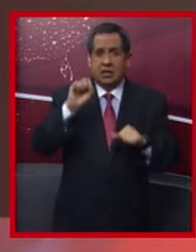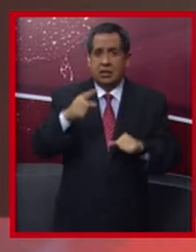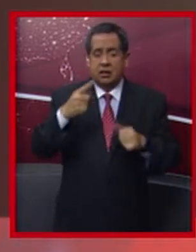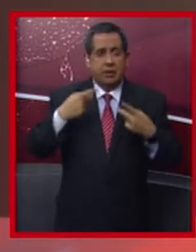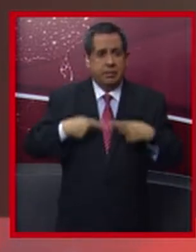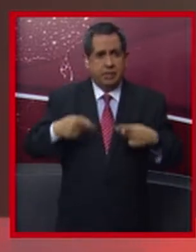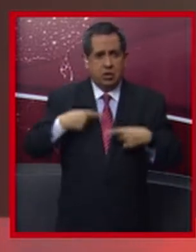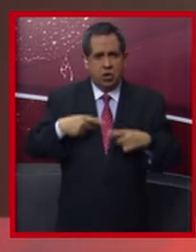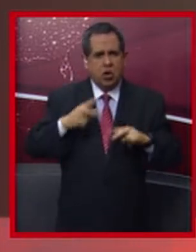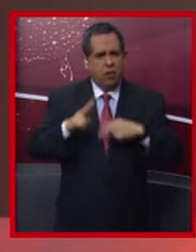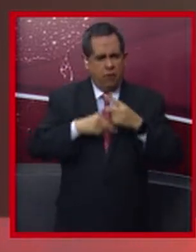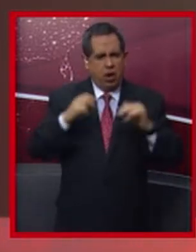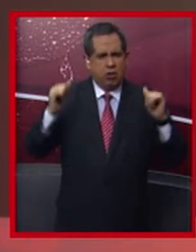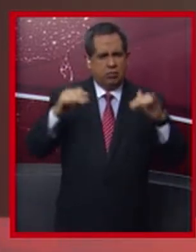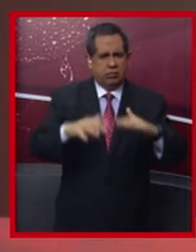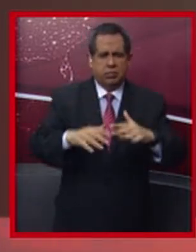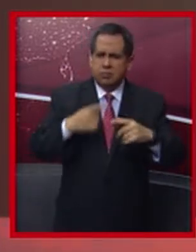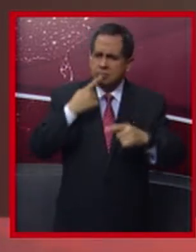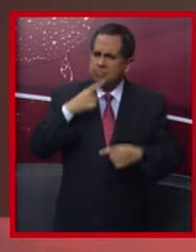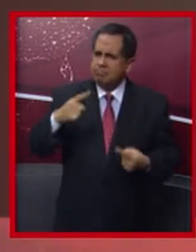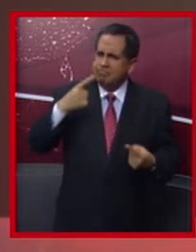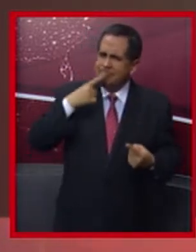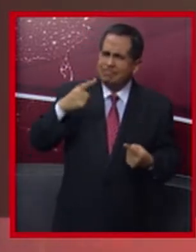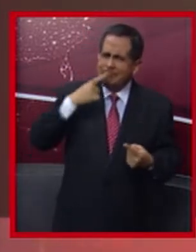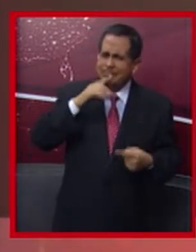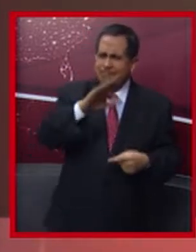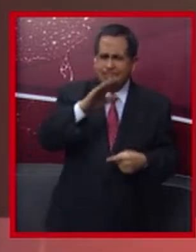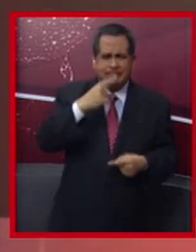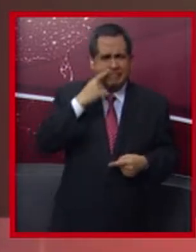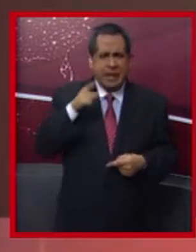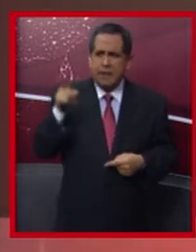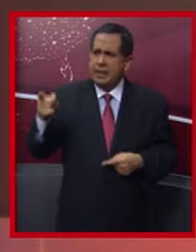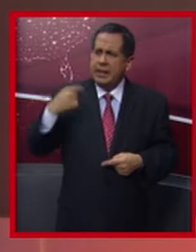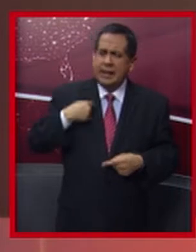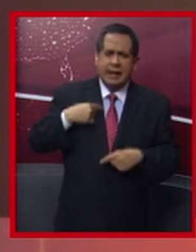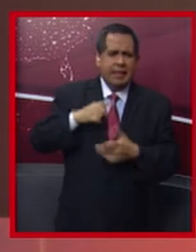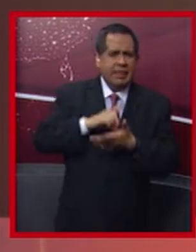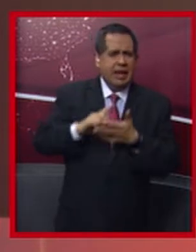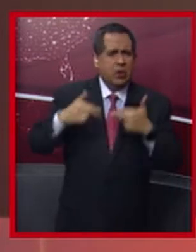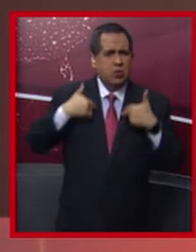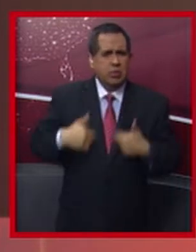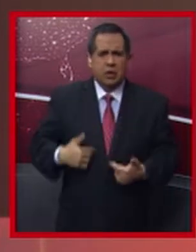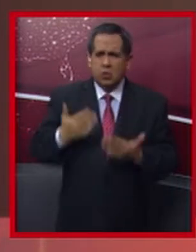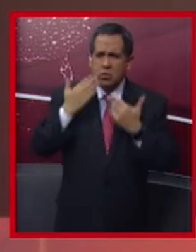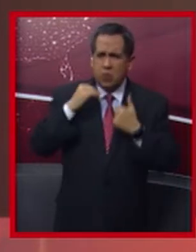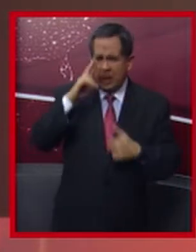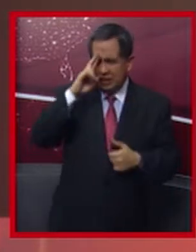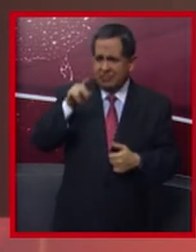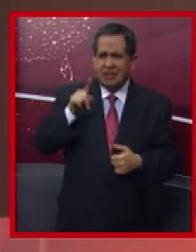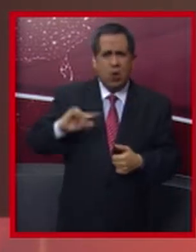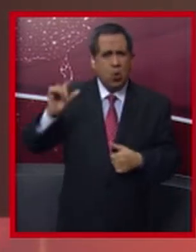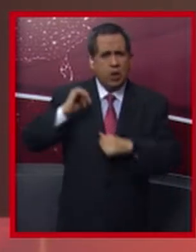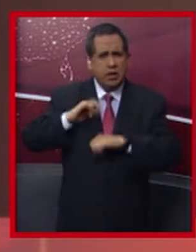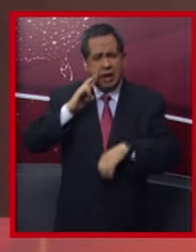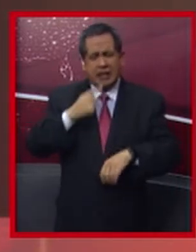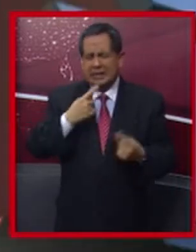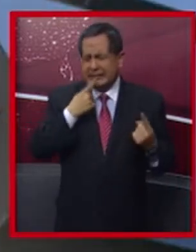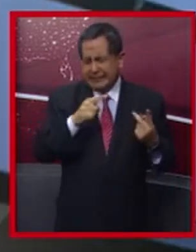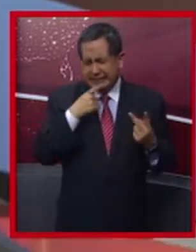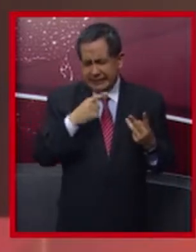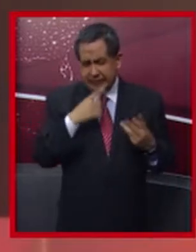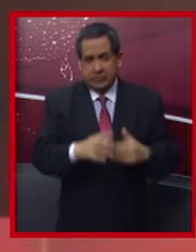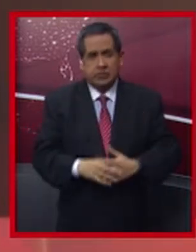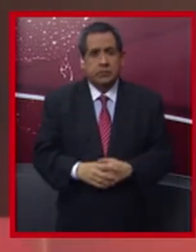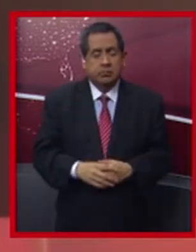61.661 personas acudieron a este organismo nacional por estimar violentados sus derechos fundamentales por algún acto de autoridad.